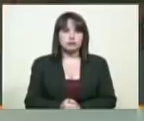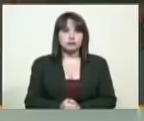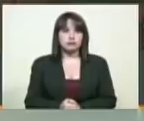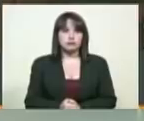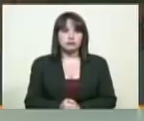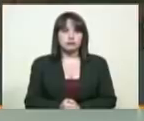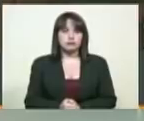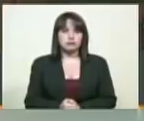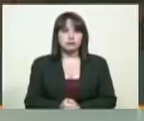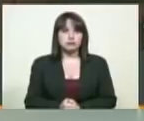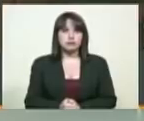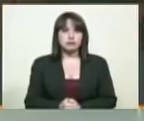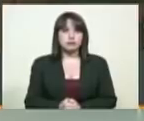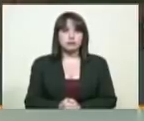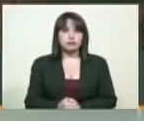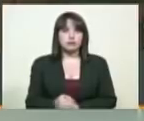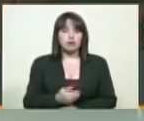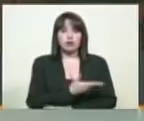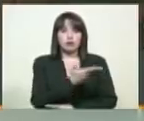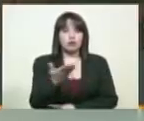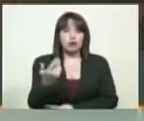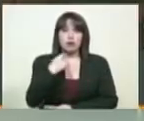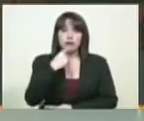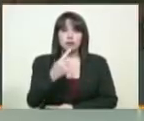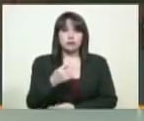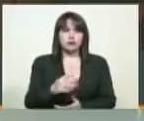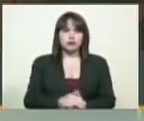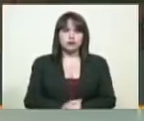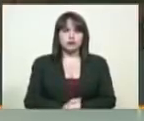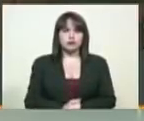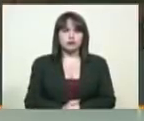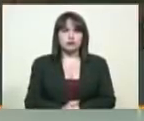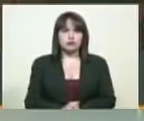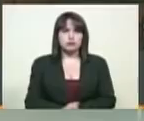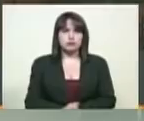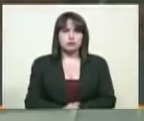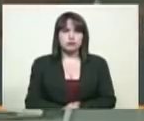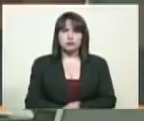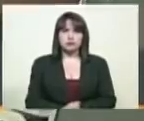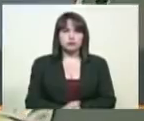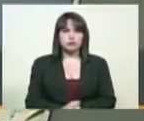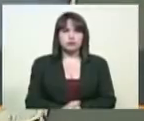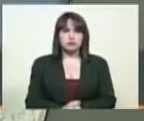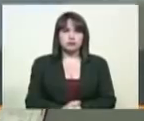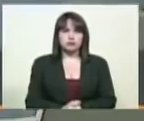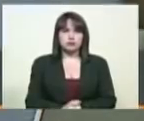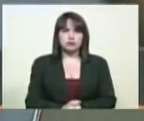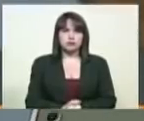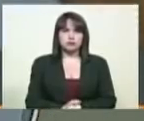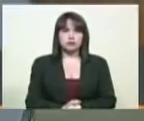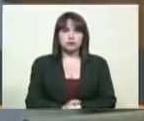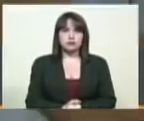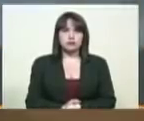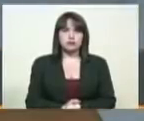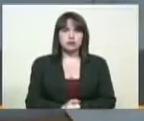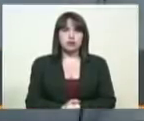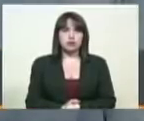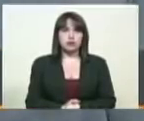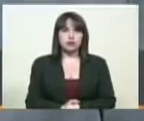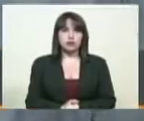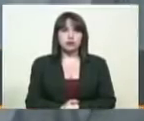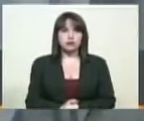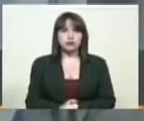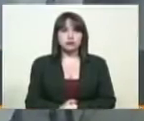ustedes me dicen me preguntan en la agenda diaria de trabajo diaria para los próximos meses varios meses eric